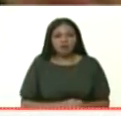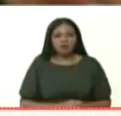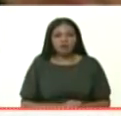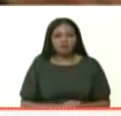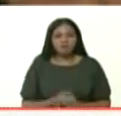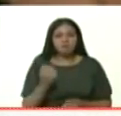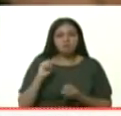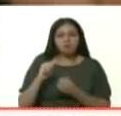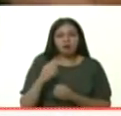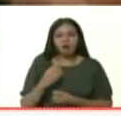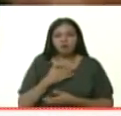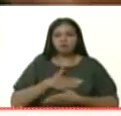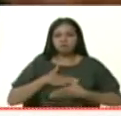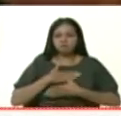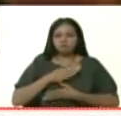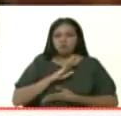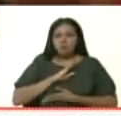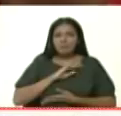contra su condición.